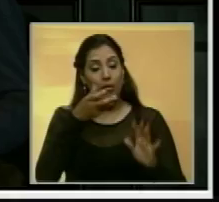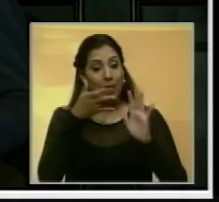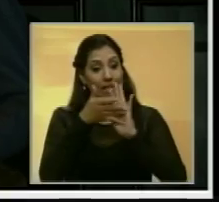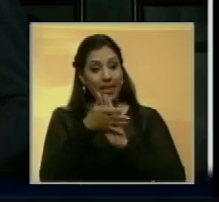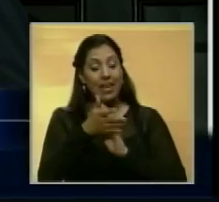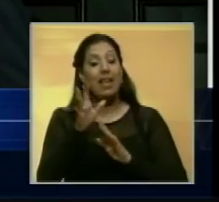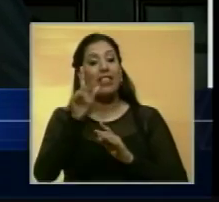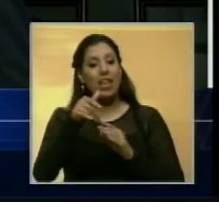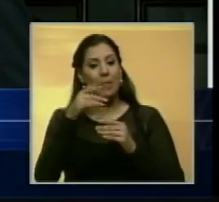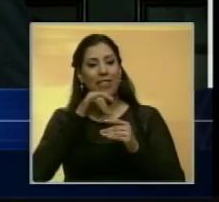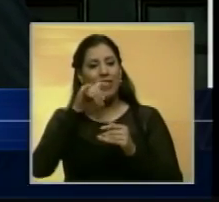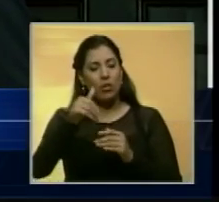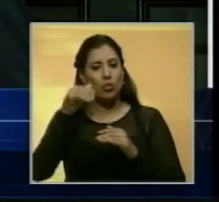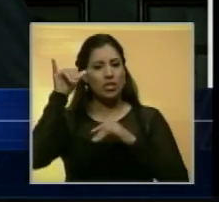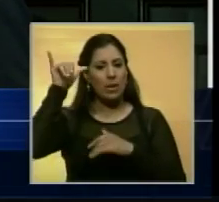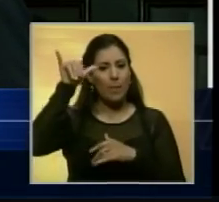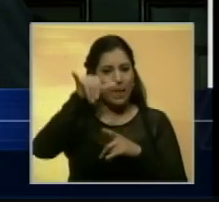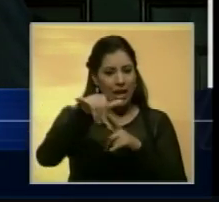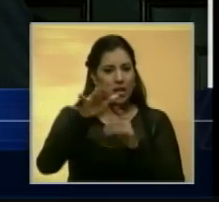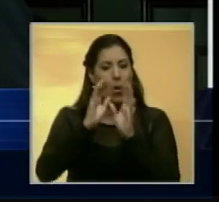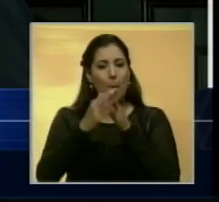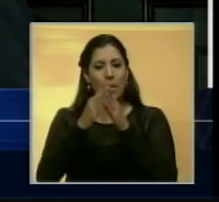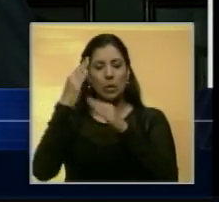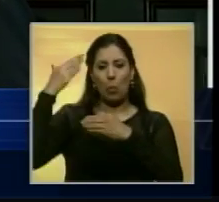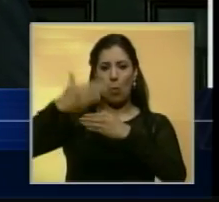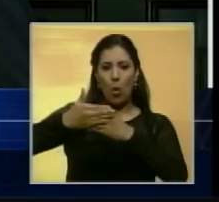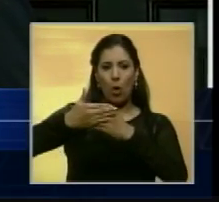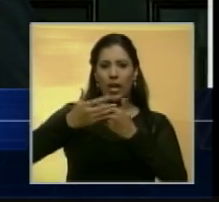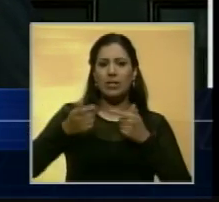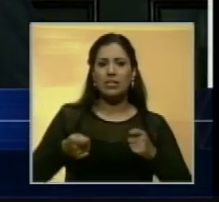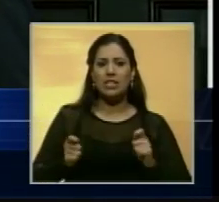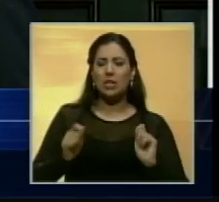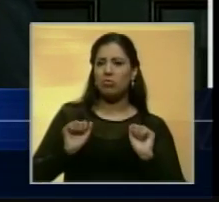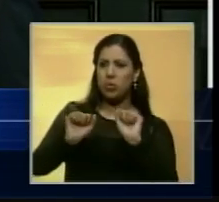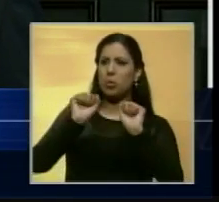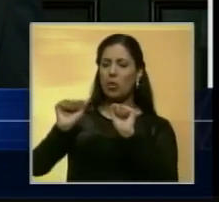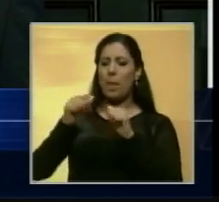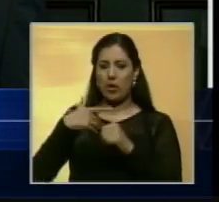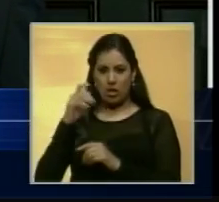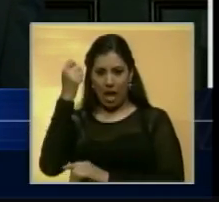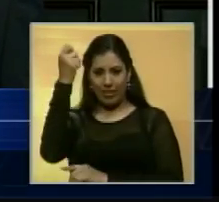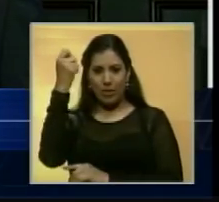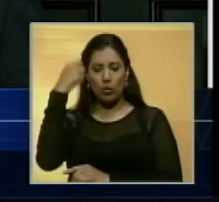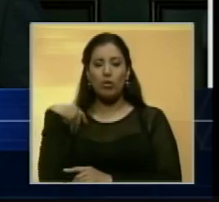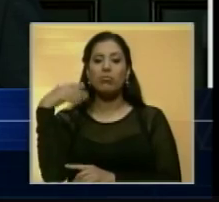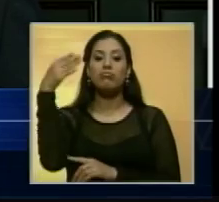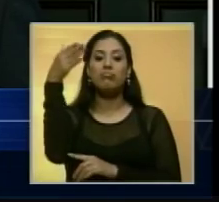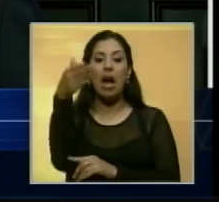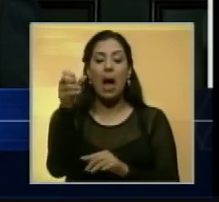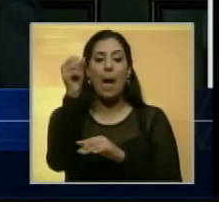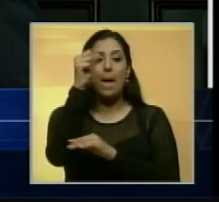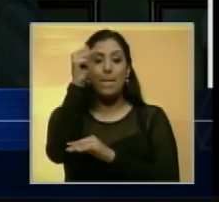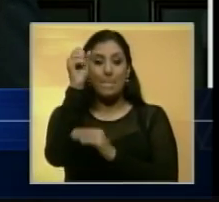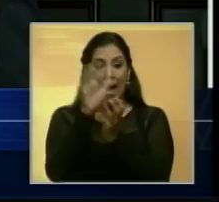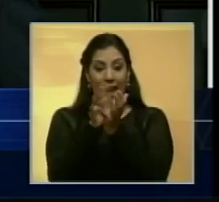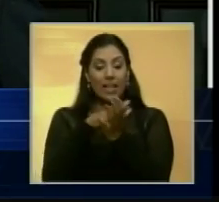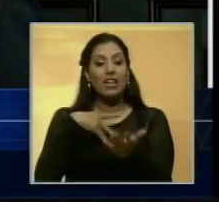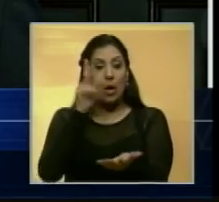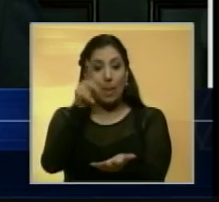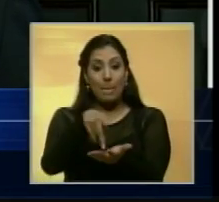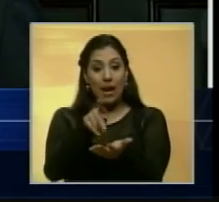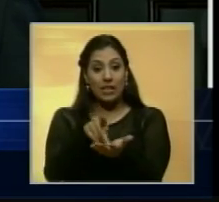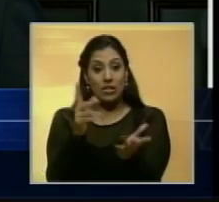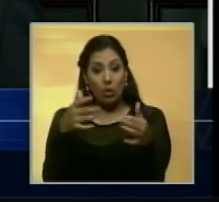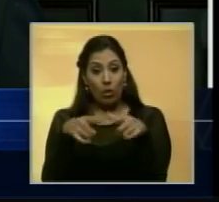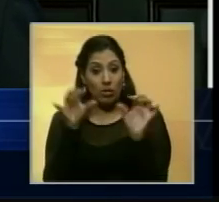bloqueo marítimo y aéreo que el gobierno estaría intentando para que los diputados de la Asamblea Nacional no lleguen a Margarita para participar en